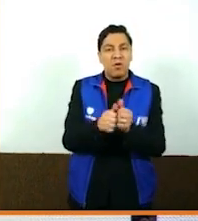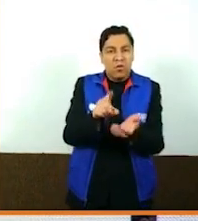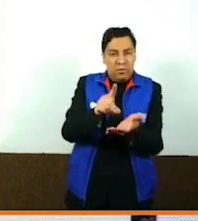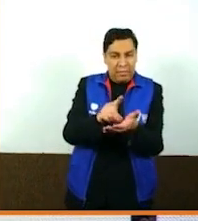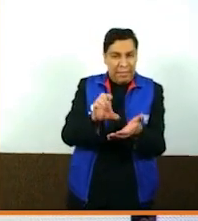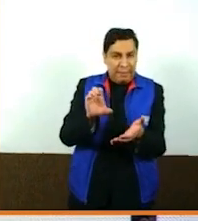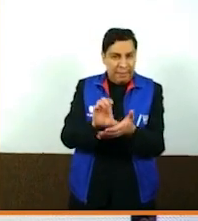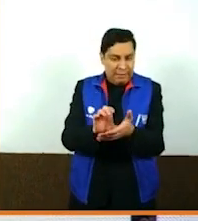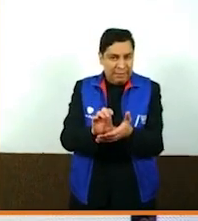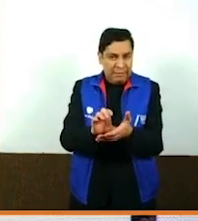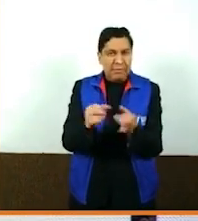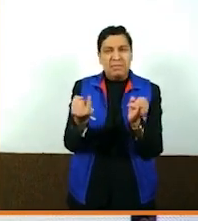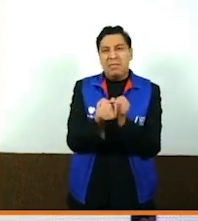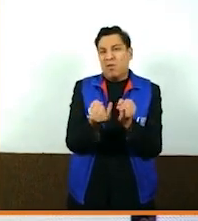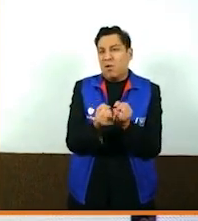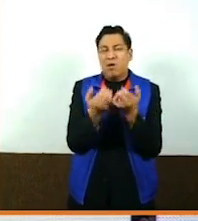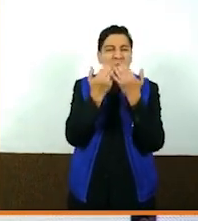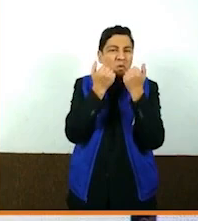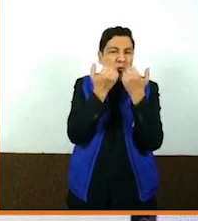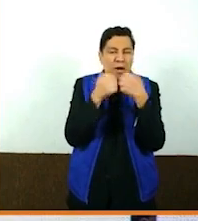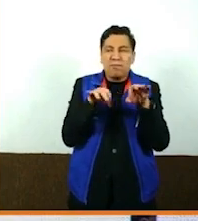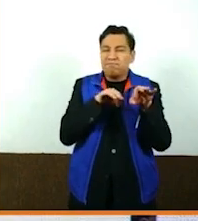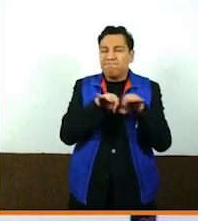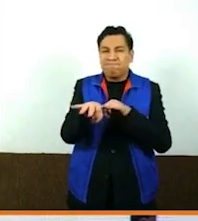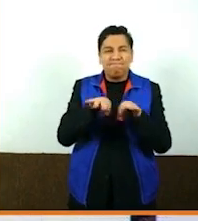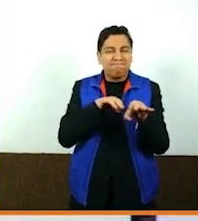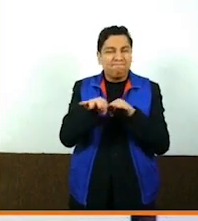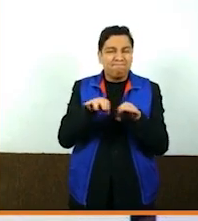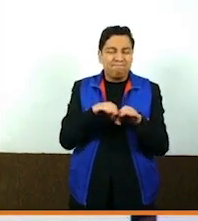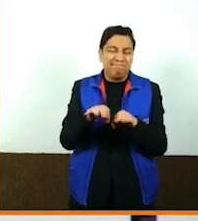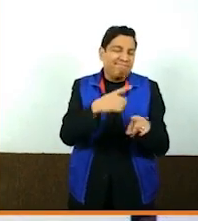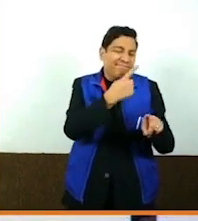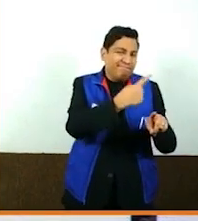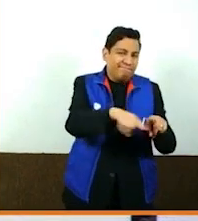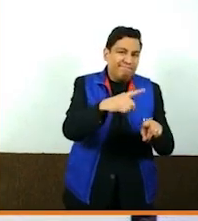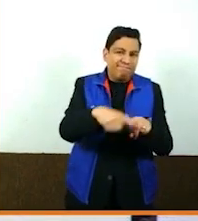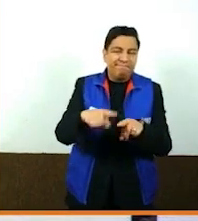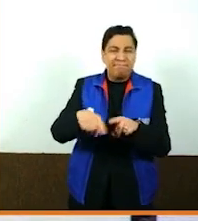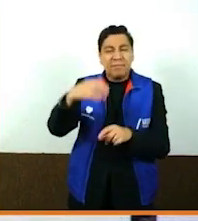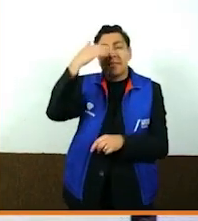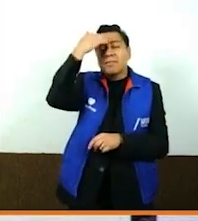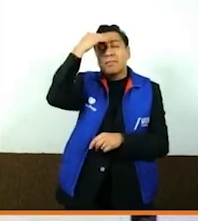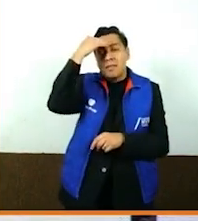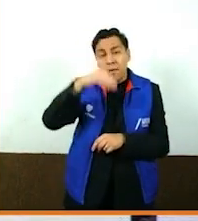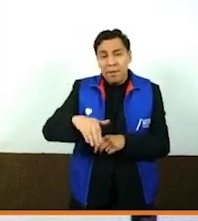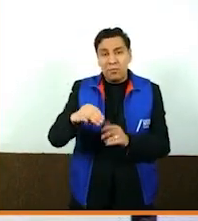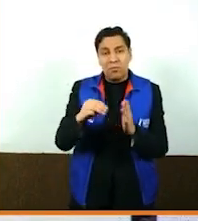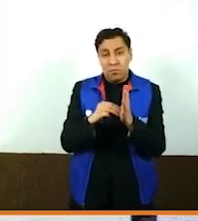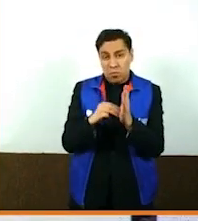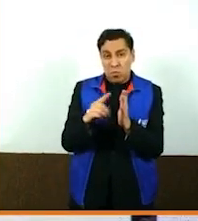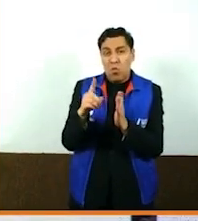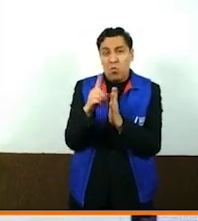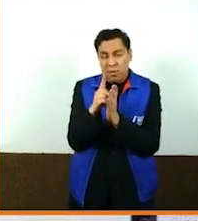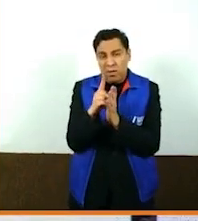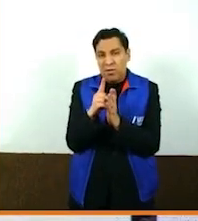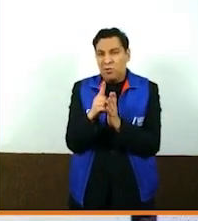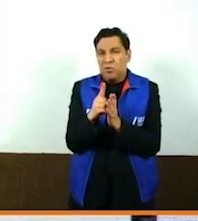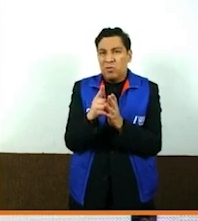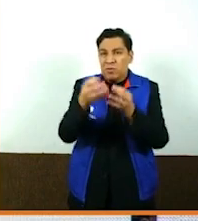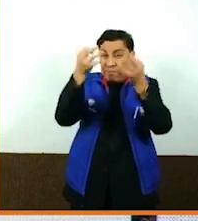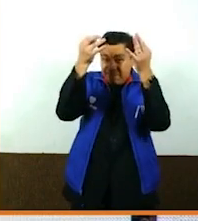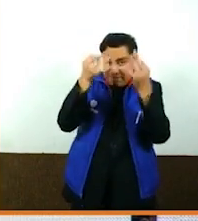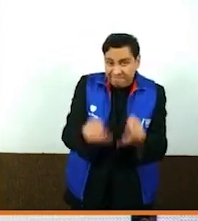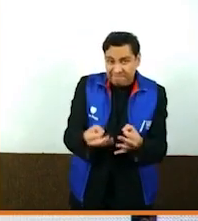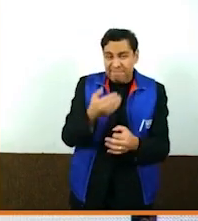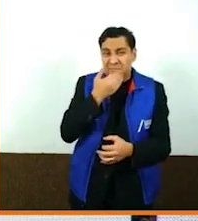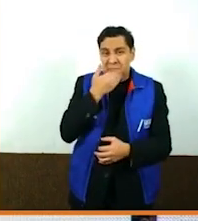tienen enormes tasas de desempleo, etcétera. Sabemos que el modelo no nos ha funcionado bien, no ha